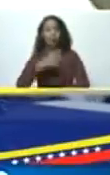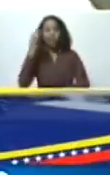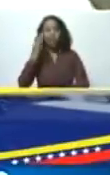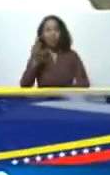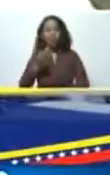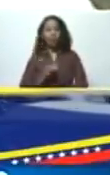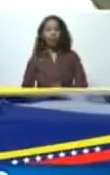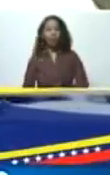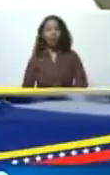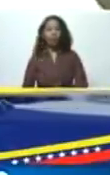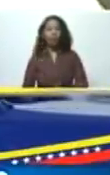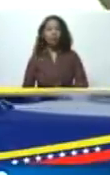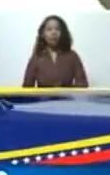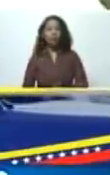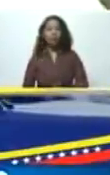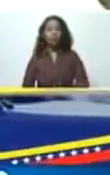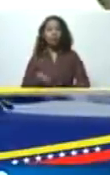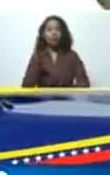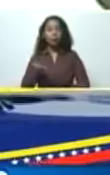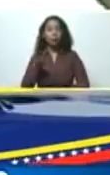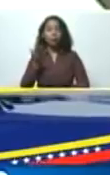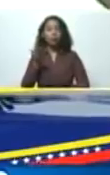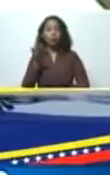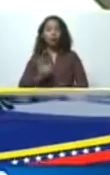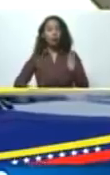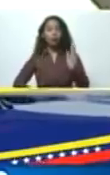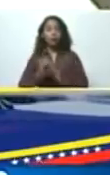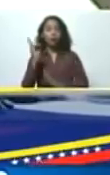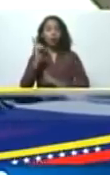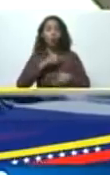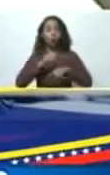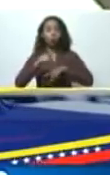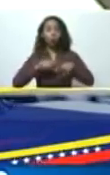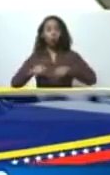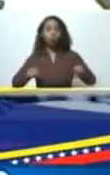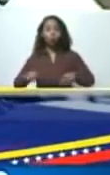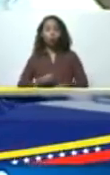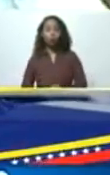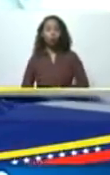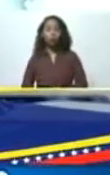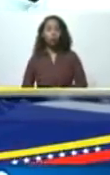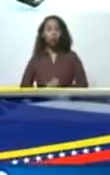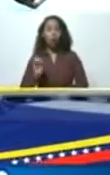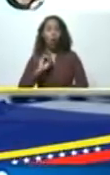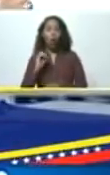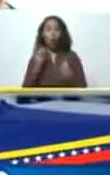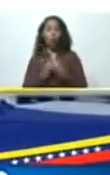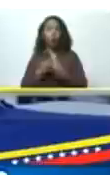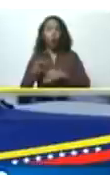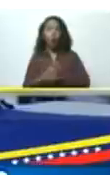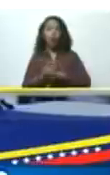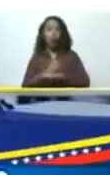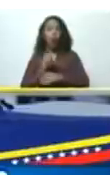verdaderamente virtuosa en el desarrollo y coordinar, o con gobernadores como Ernesto Luna.